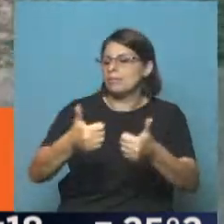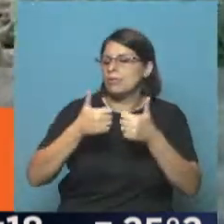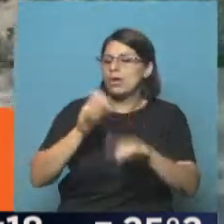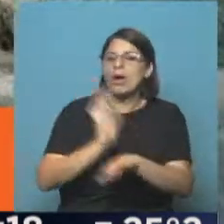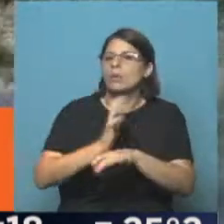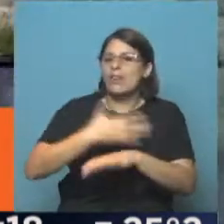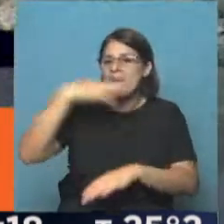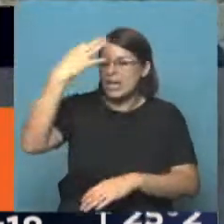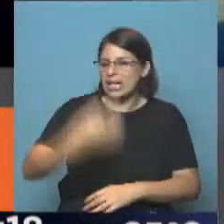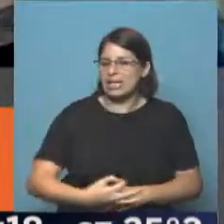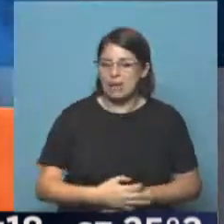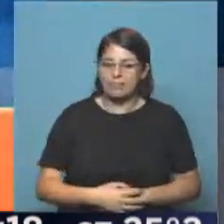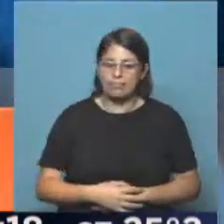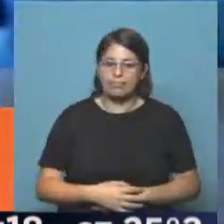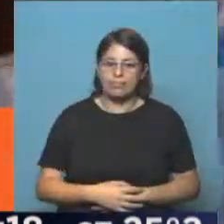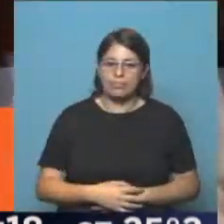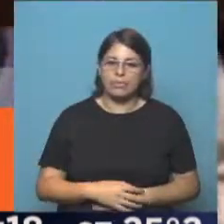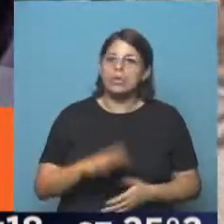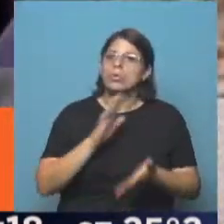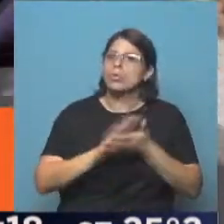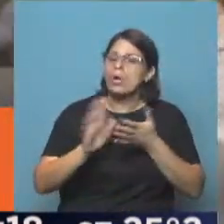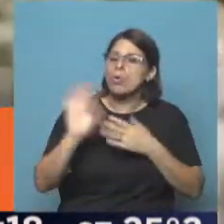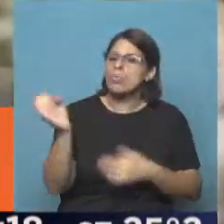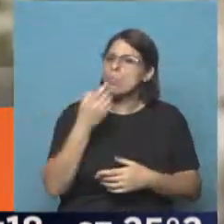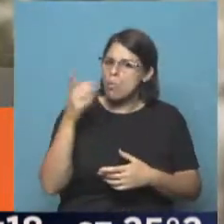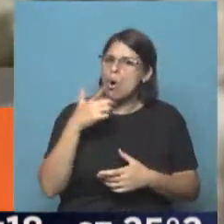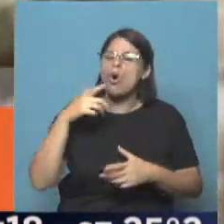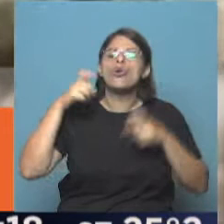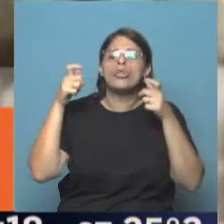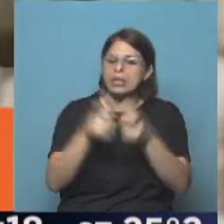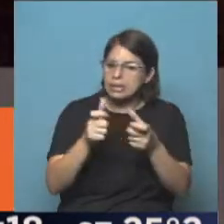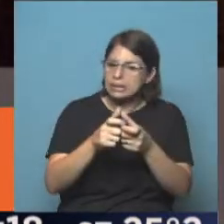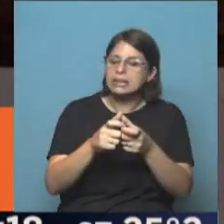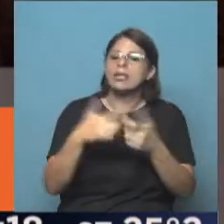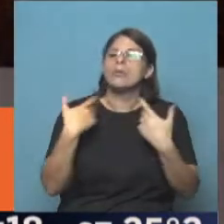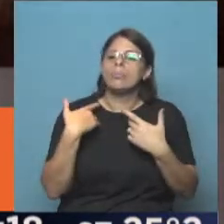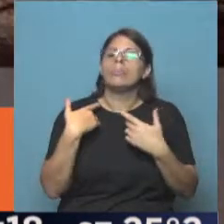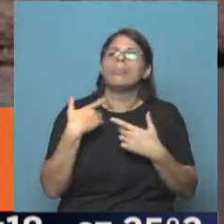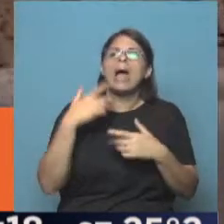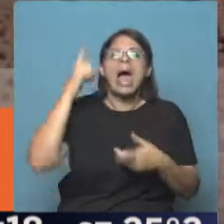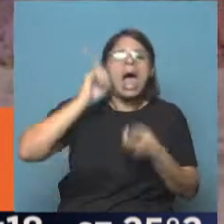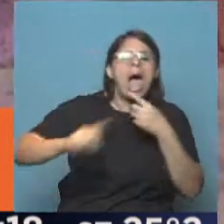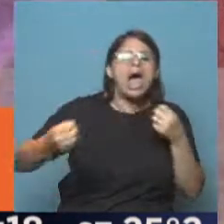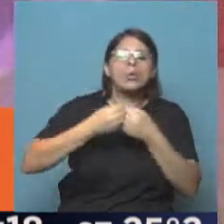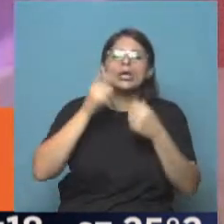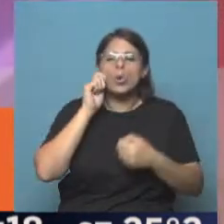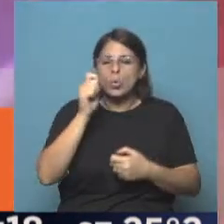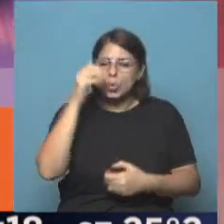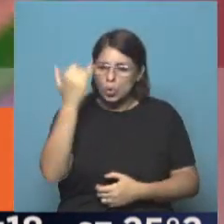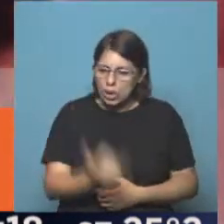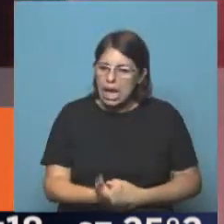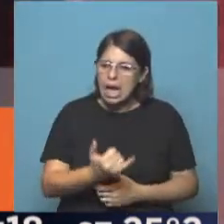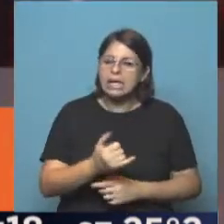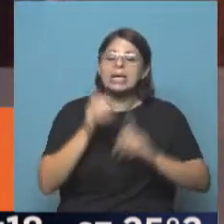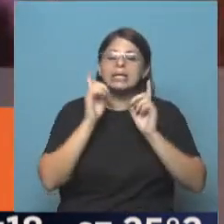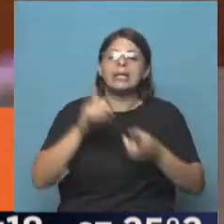real. Es un formato muy novedoso y que además es un formato interactivo, ya que hubo un acuerdo con Google, además de los